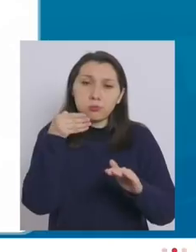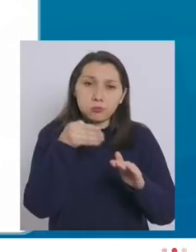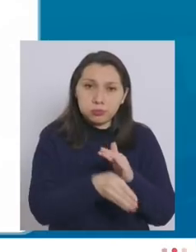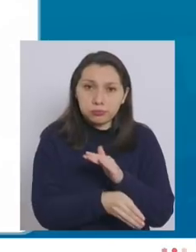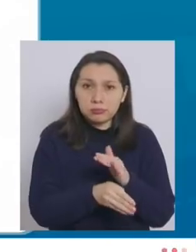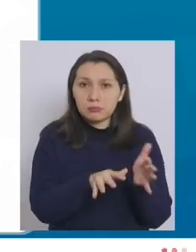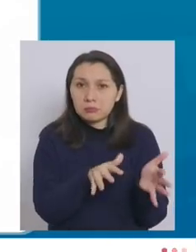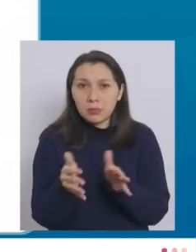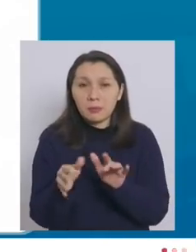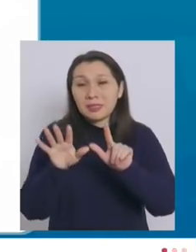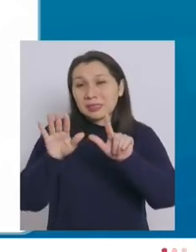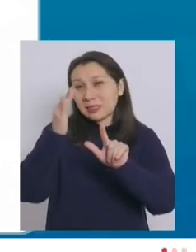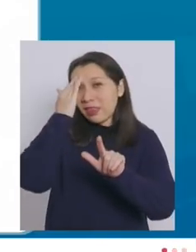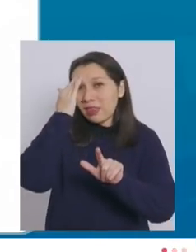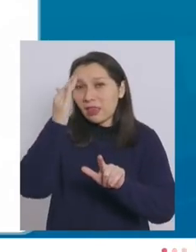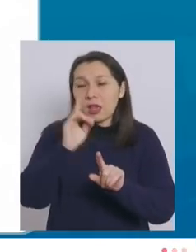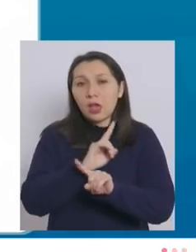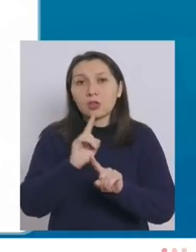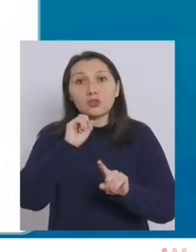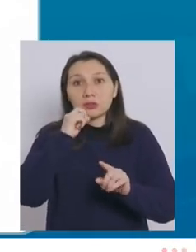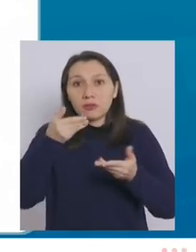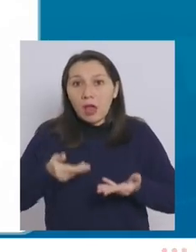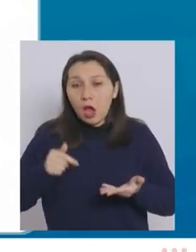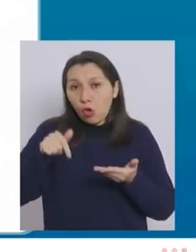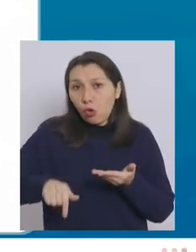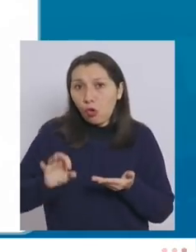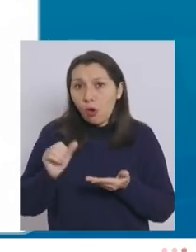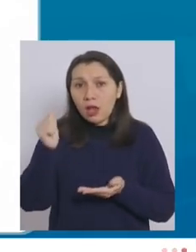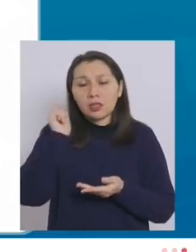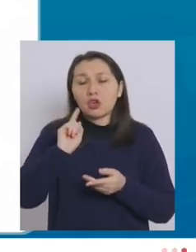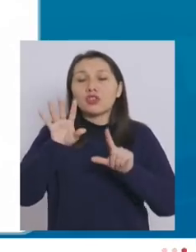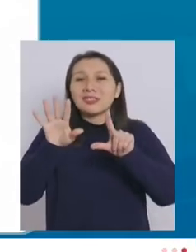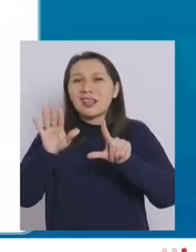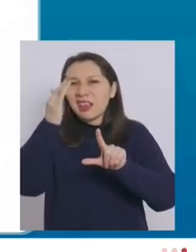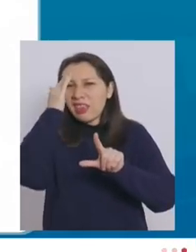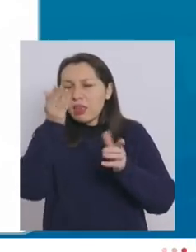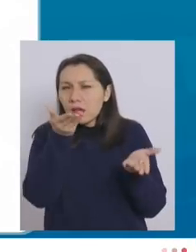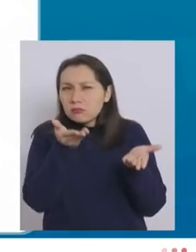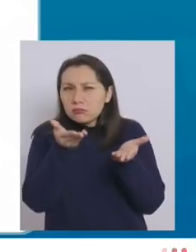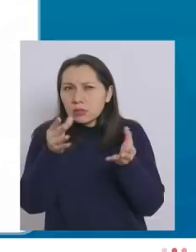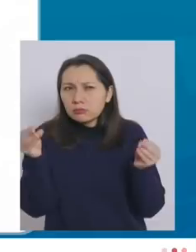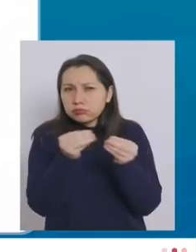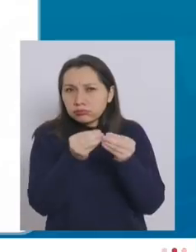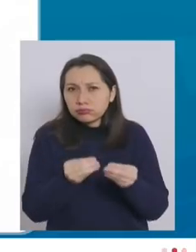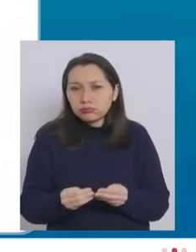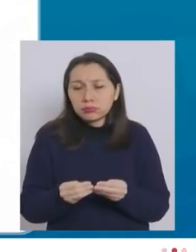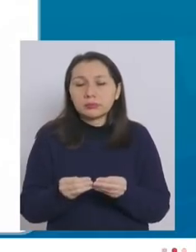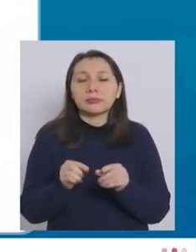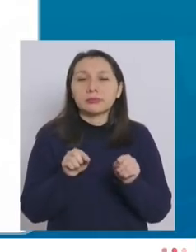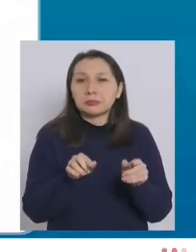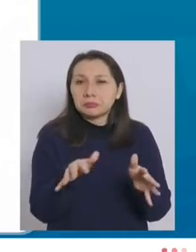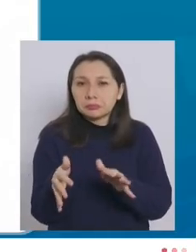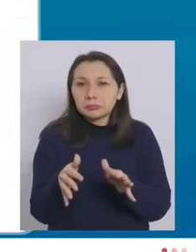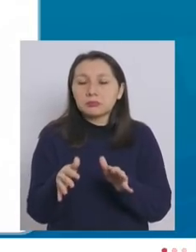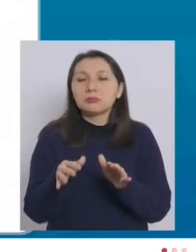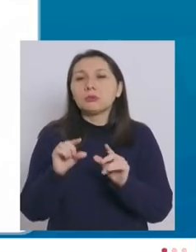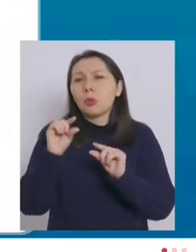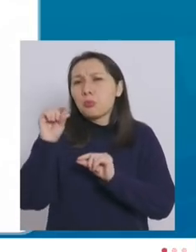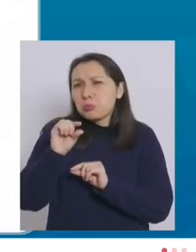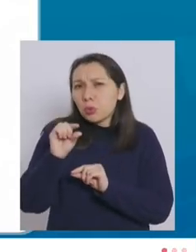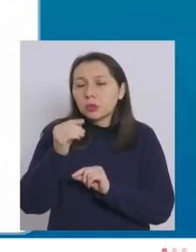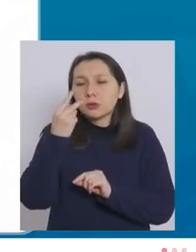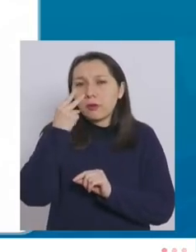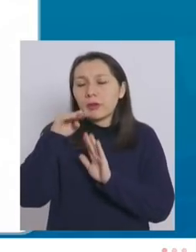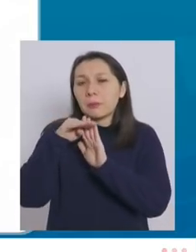de la media móvil de 7 días, esto no es en el día de hoy ni de ayer, es un promedio móvil de 7 días, muestra una leve